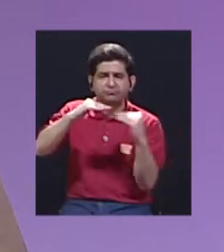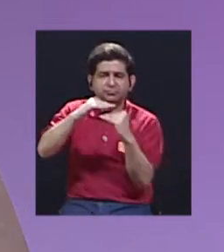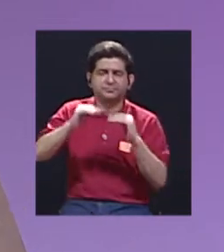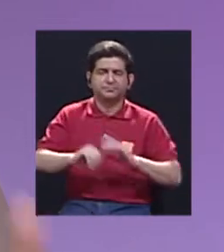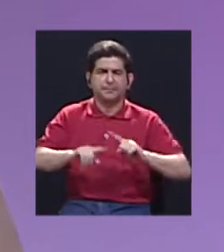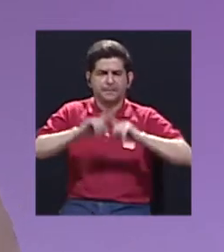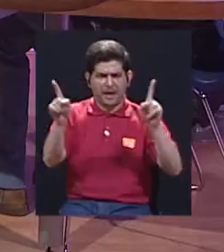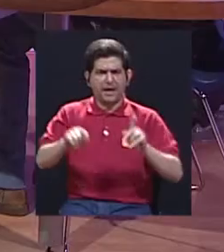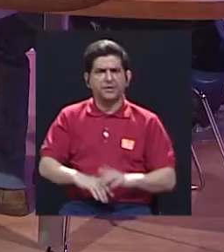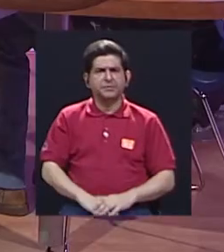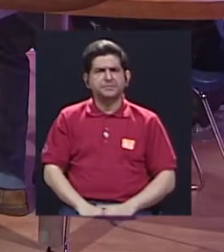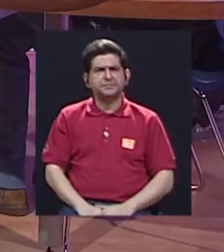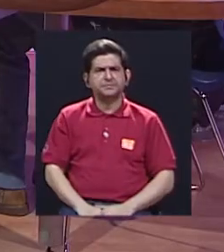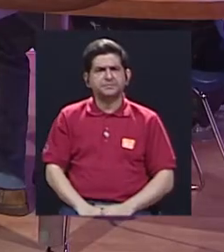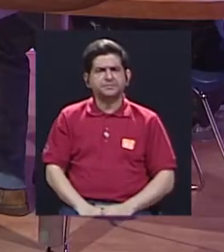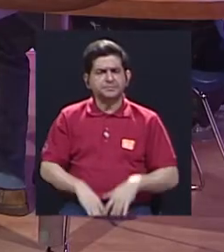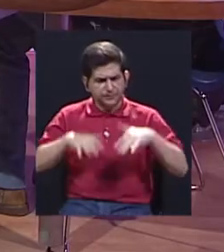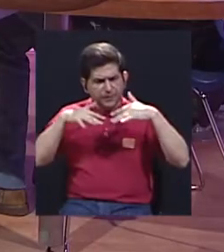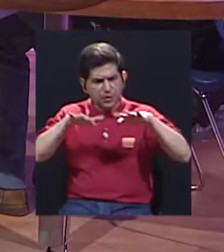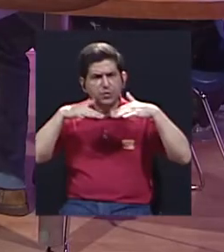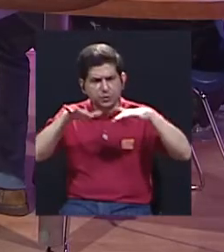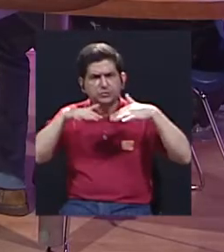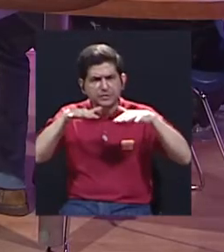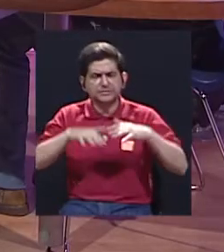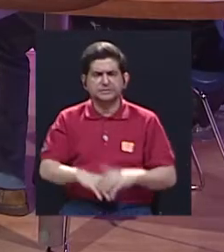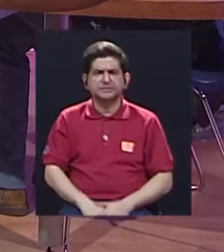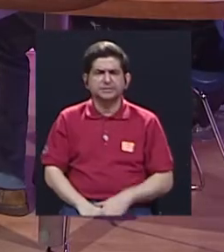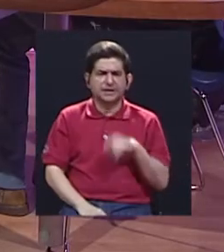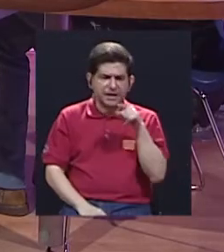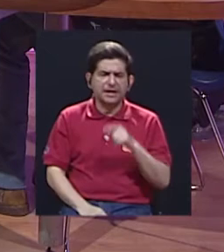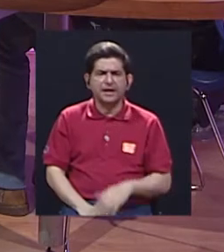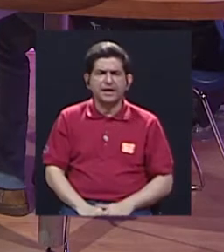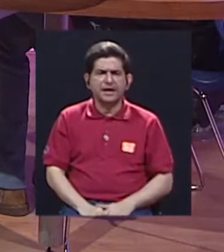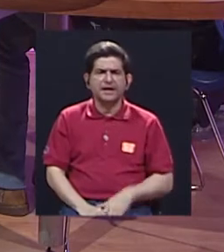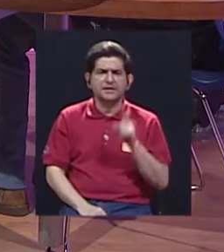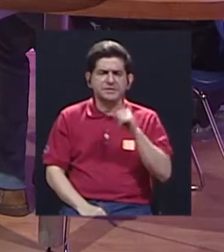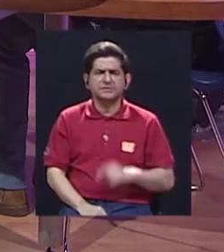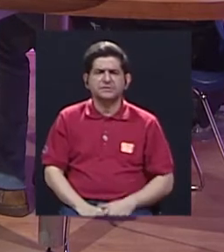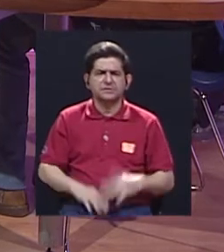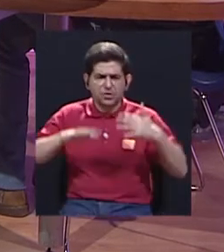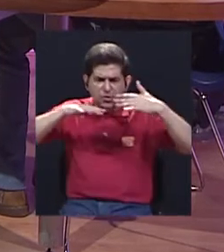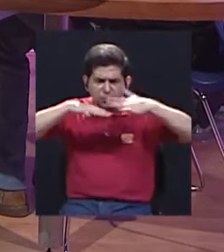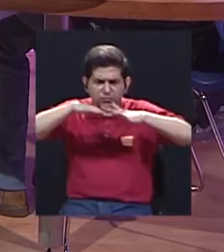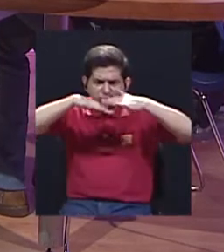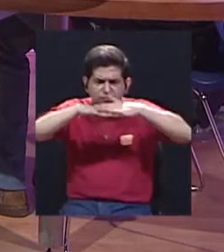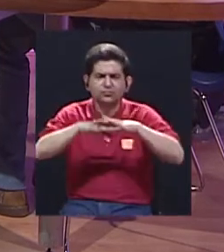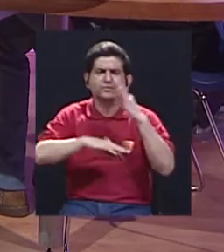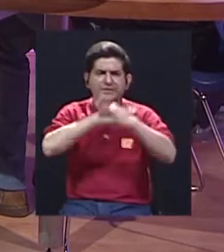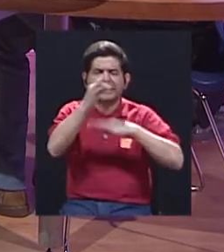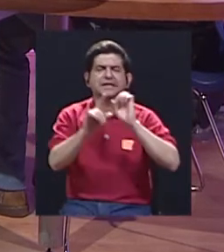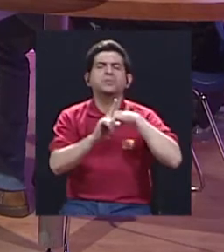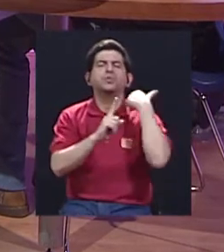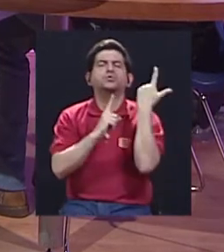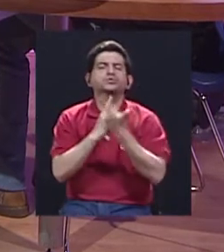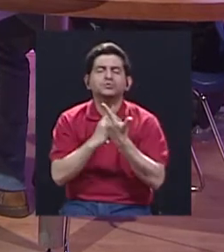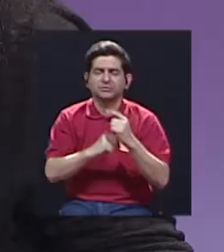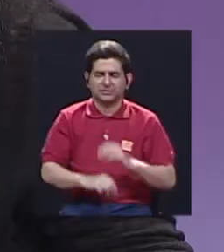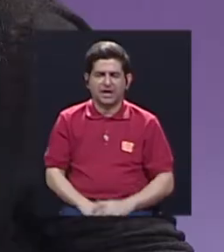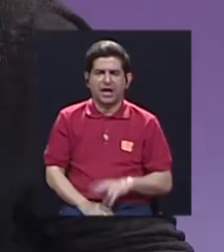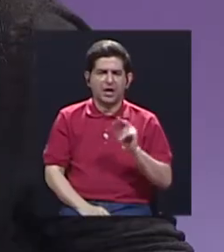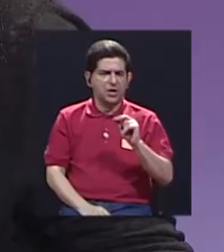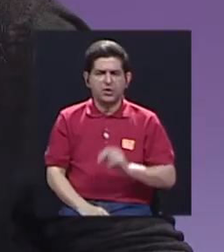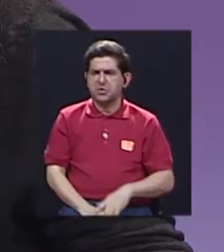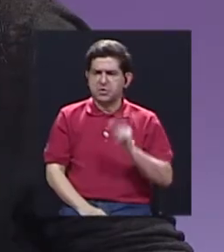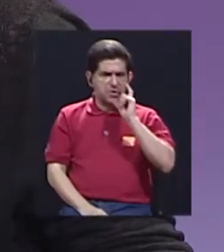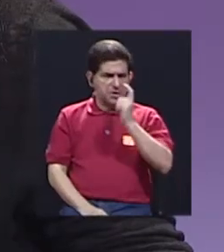Pero realmente lo textil es lo que teje, es un entramado social. Por eso no es una casualidad que en